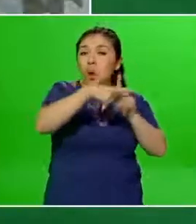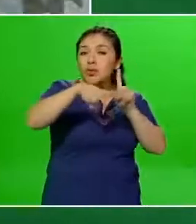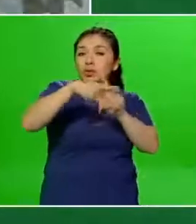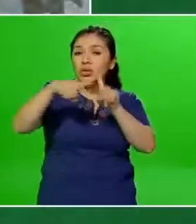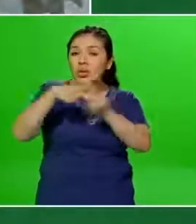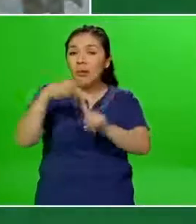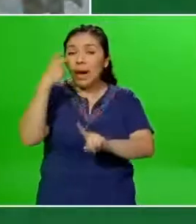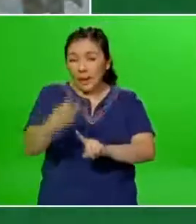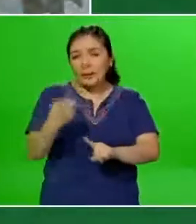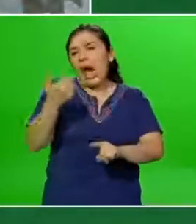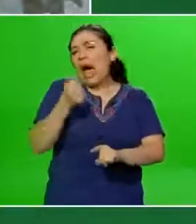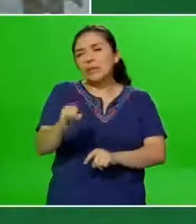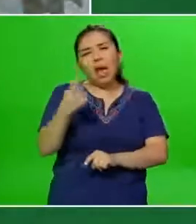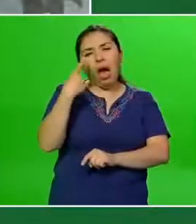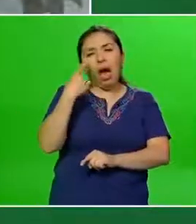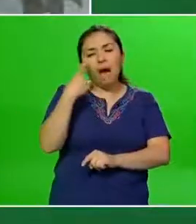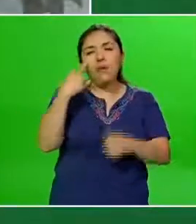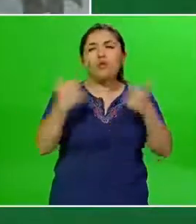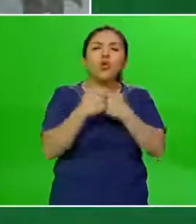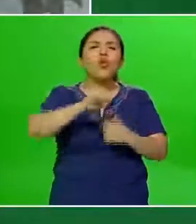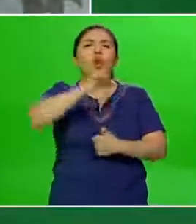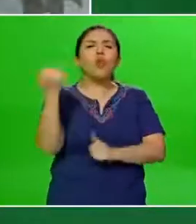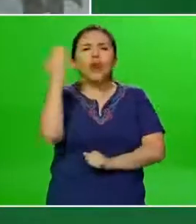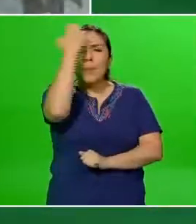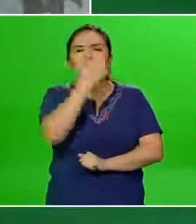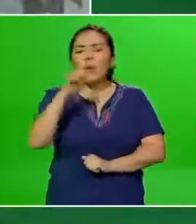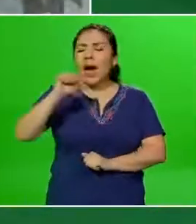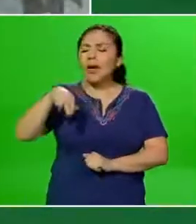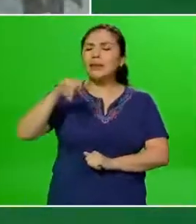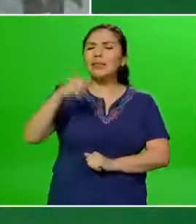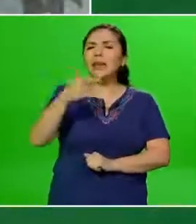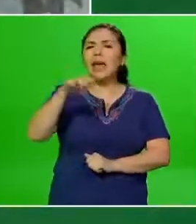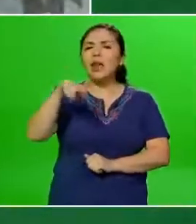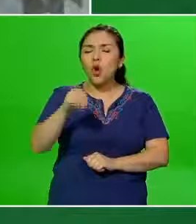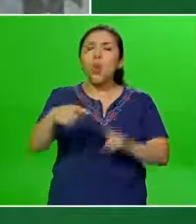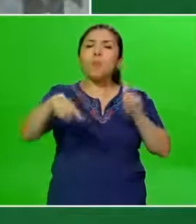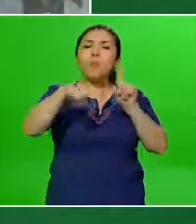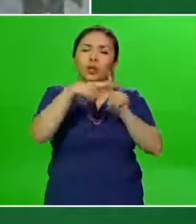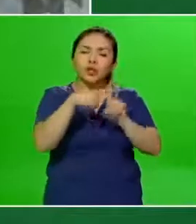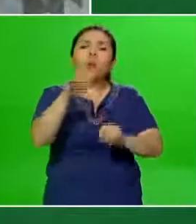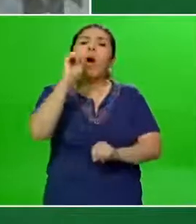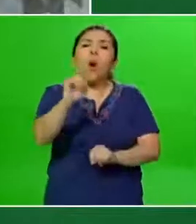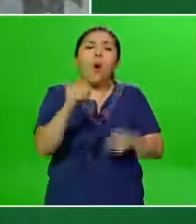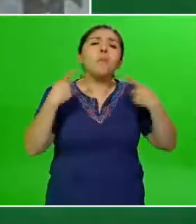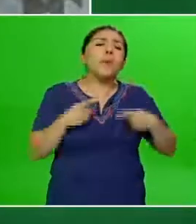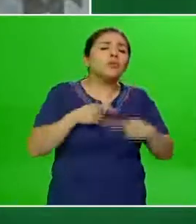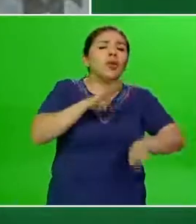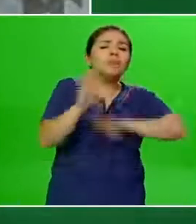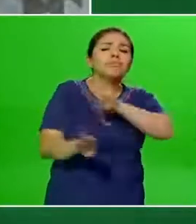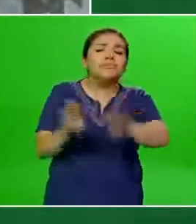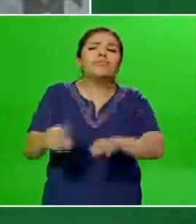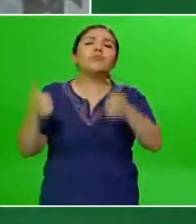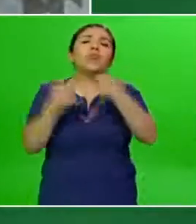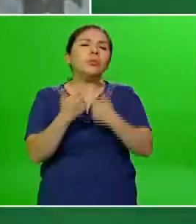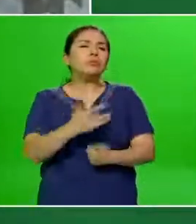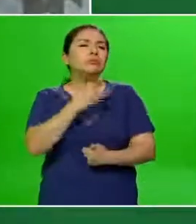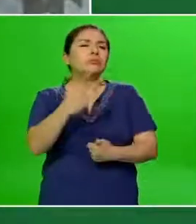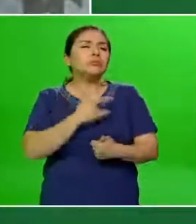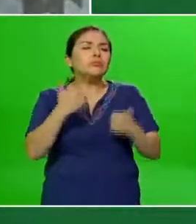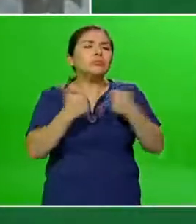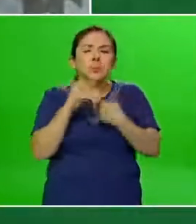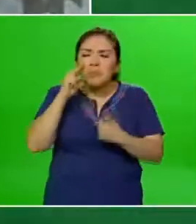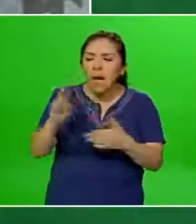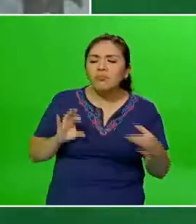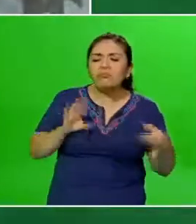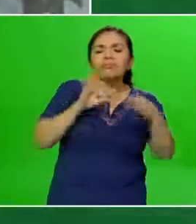gold estándar. Tenemos una prueba de antígeno positiva, o son defunciones que son asociadas epidemiológicamente, o